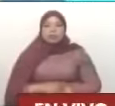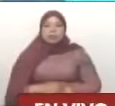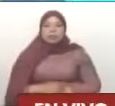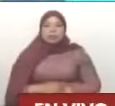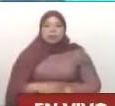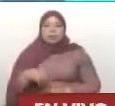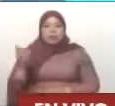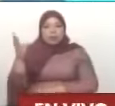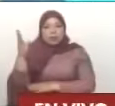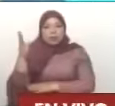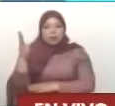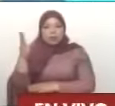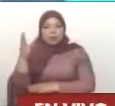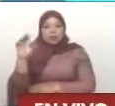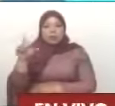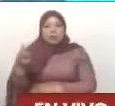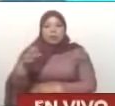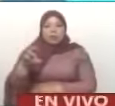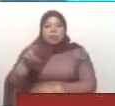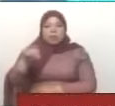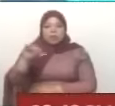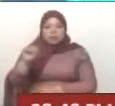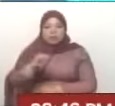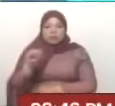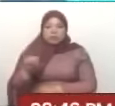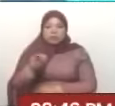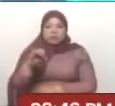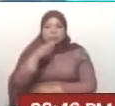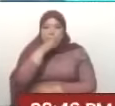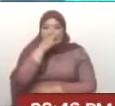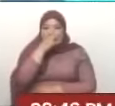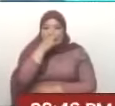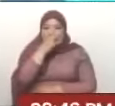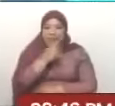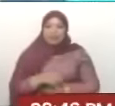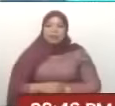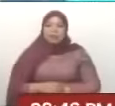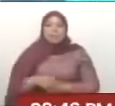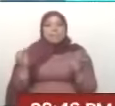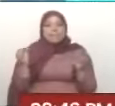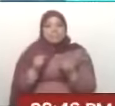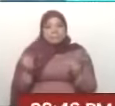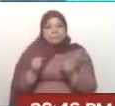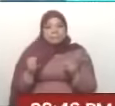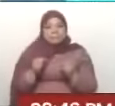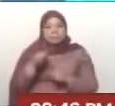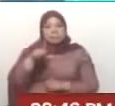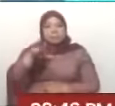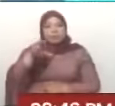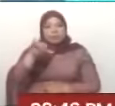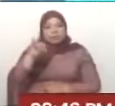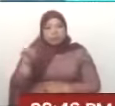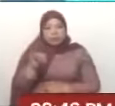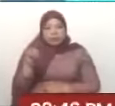En Lara, Génesis Castillo, mira, igual que tú se llama. En Mérida, Luis Carlos